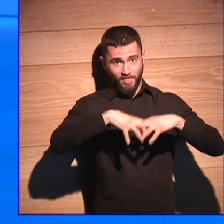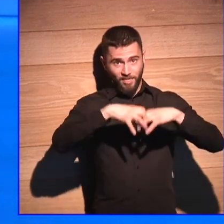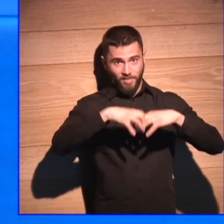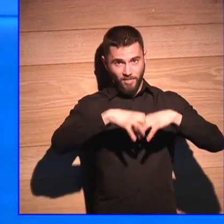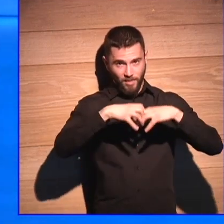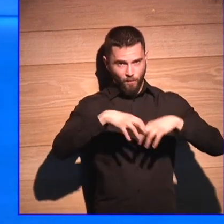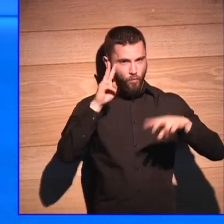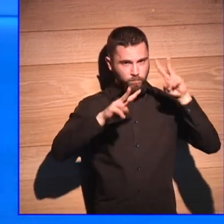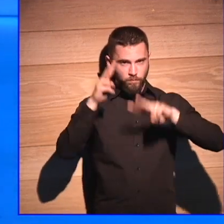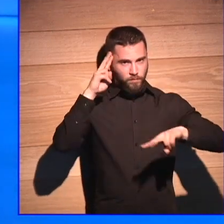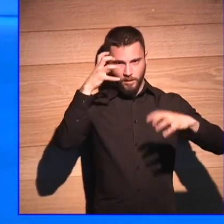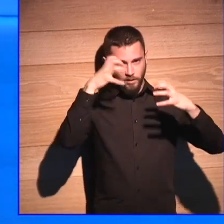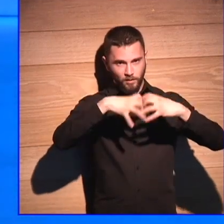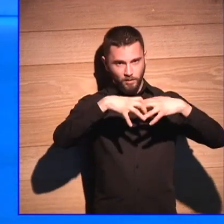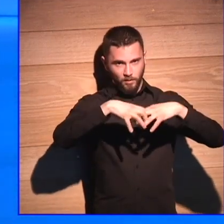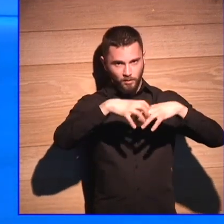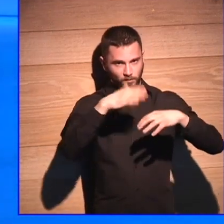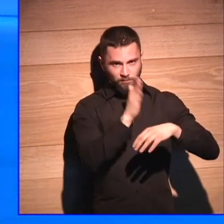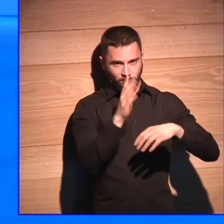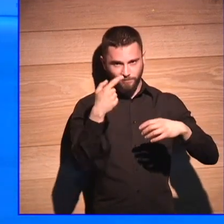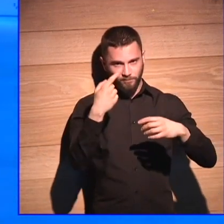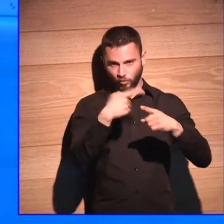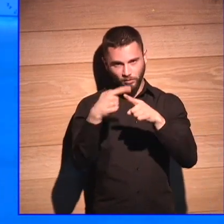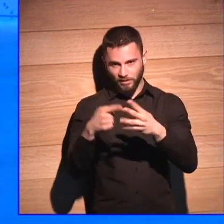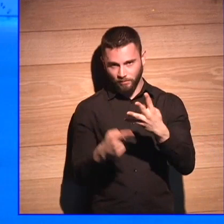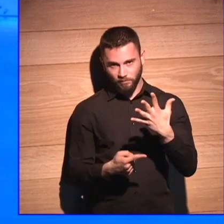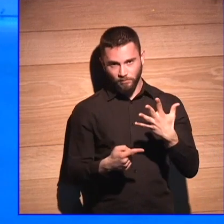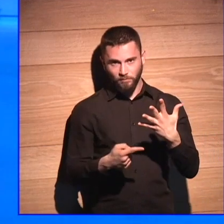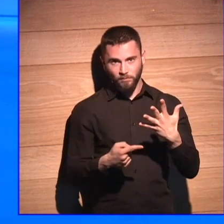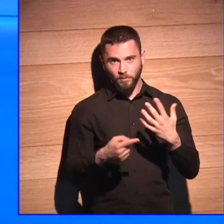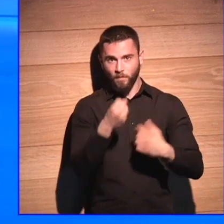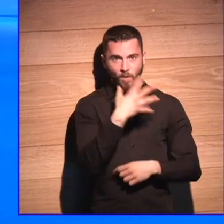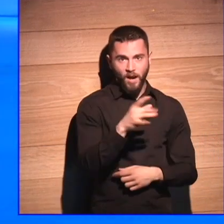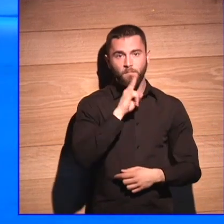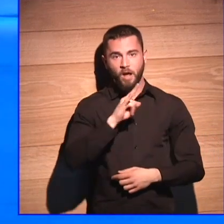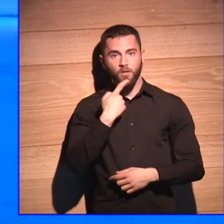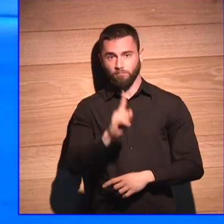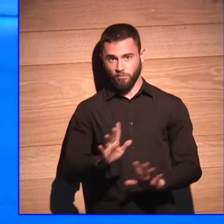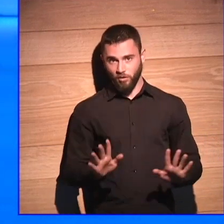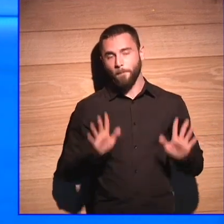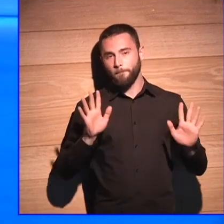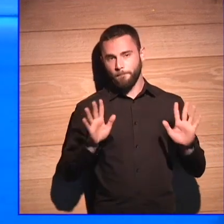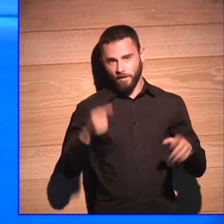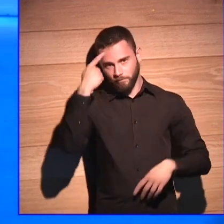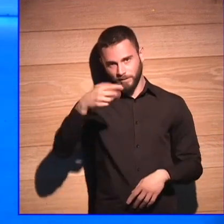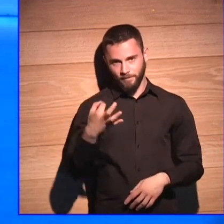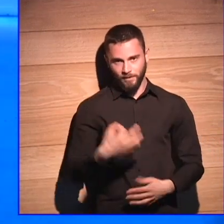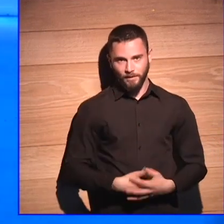entonces pues tiene implicaciones, que no quiere decir que sean buenas ni malas, pero hay que tenerlas en